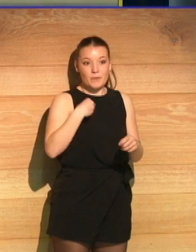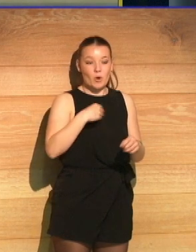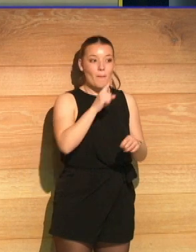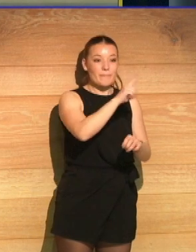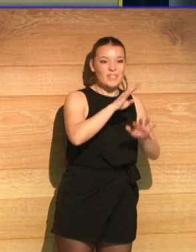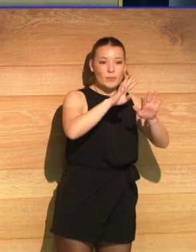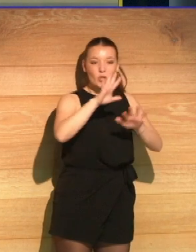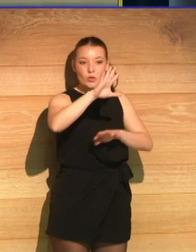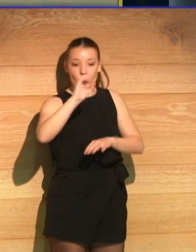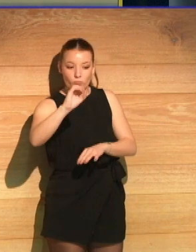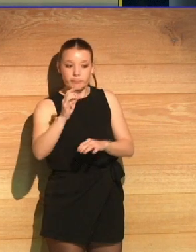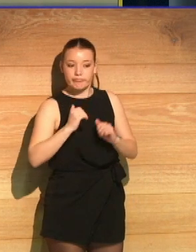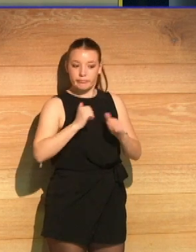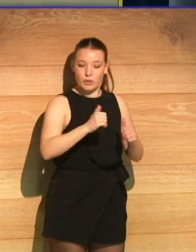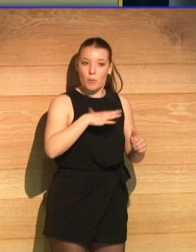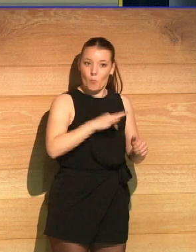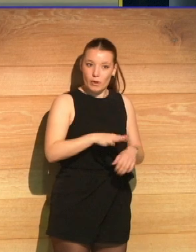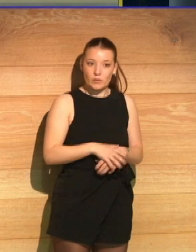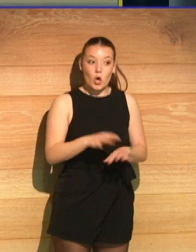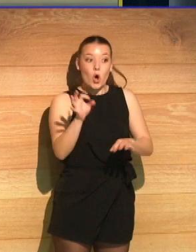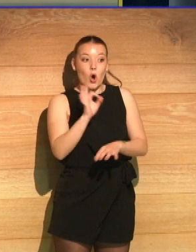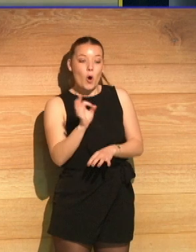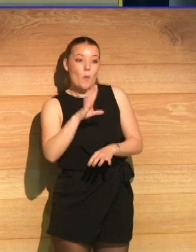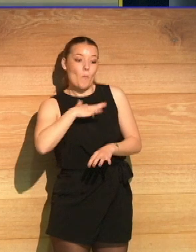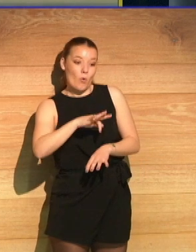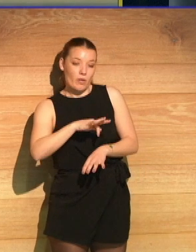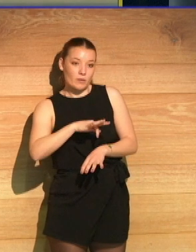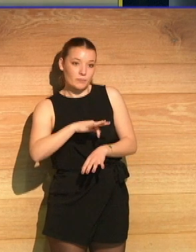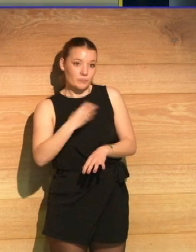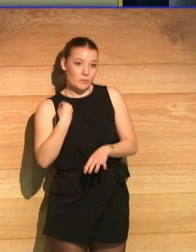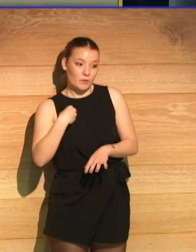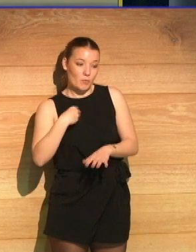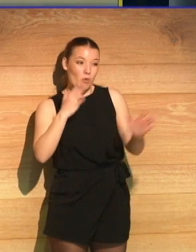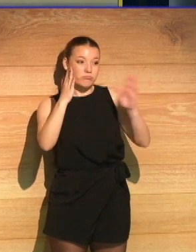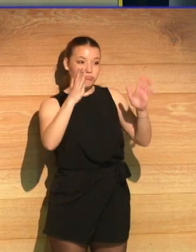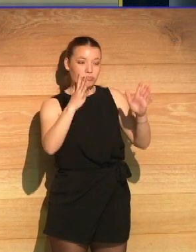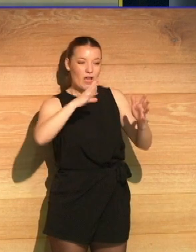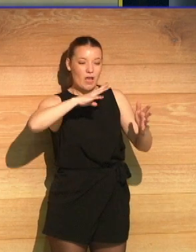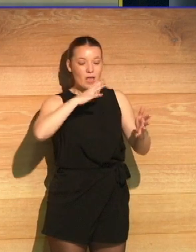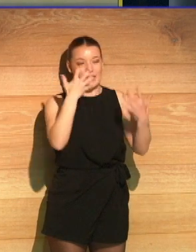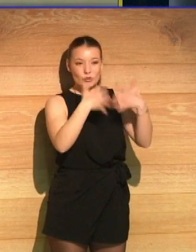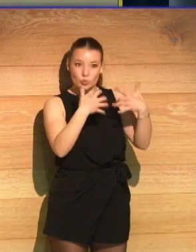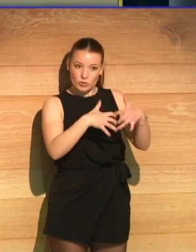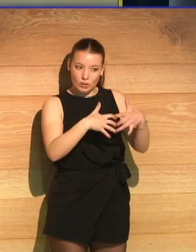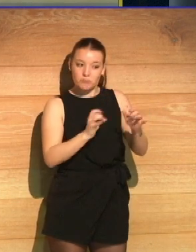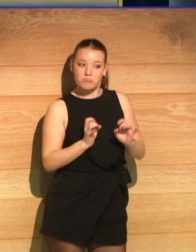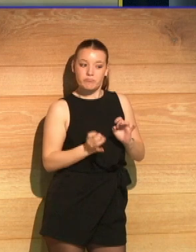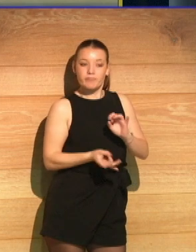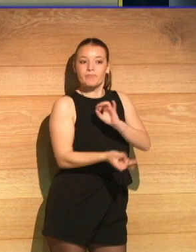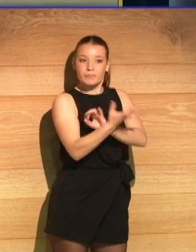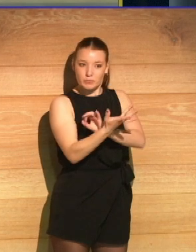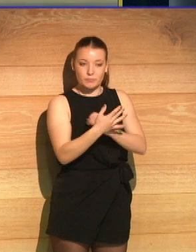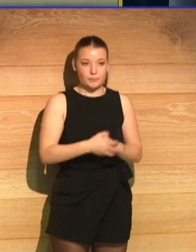que realmente pudo haberse iniciado con el comienzo de la era industrial. Para vosotros, ¿cuál